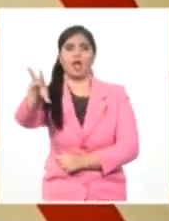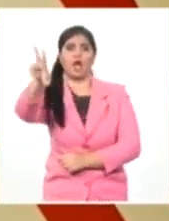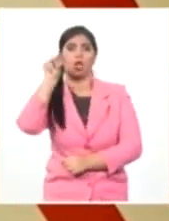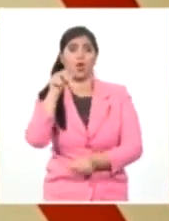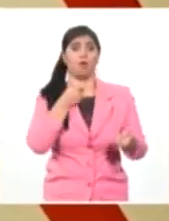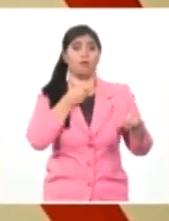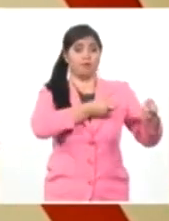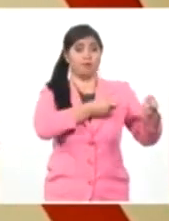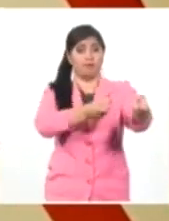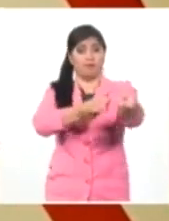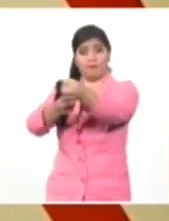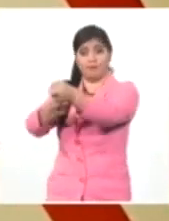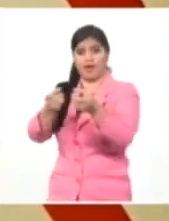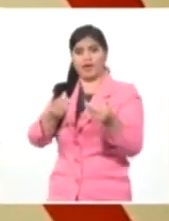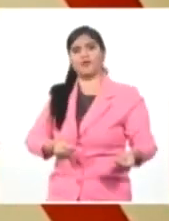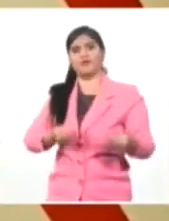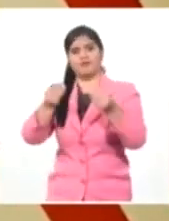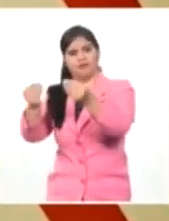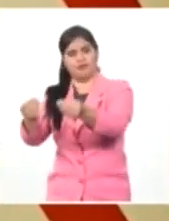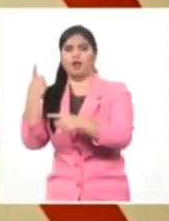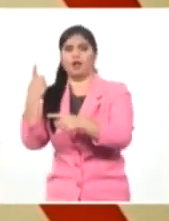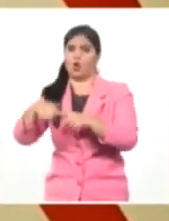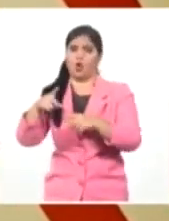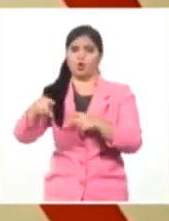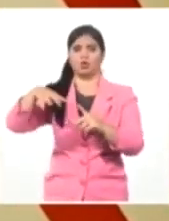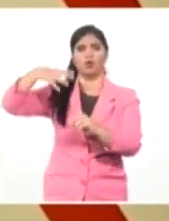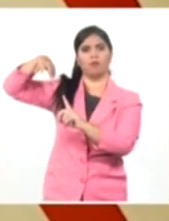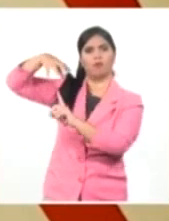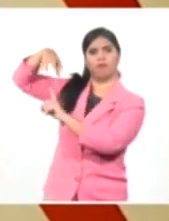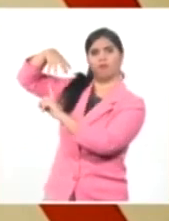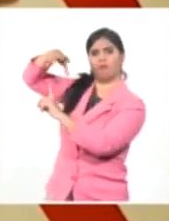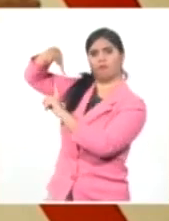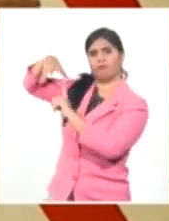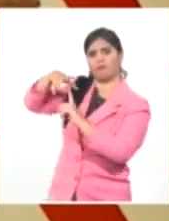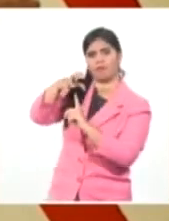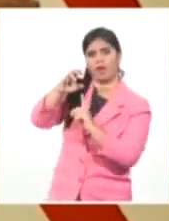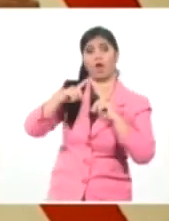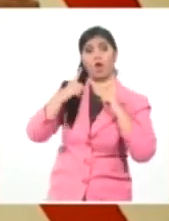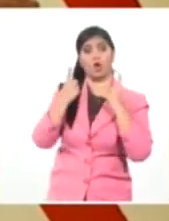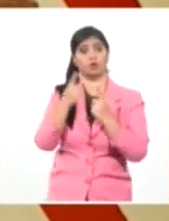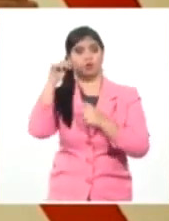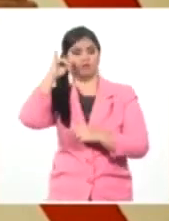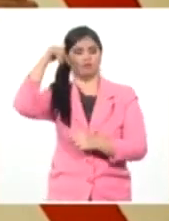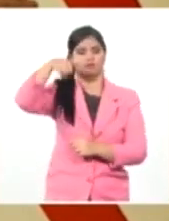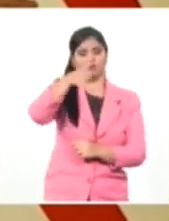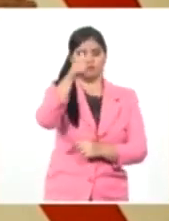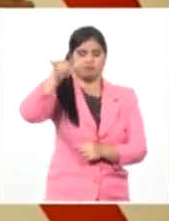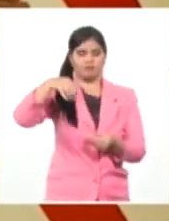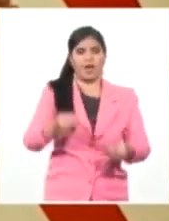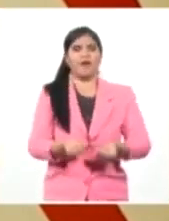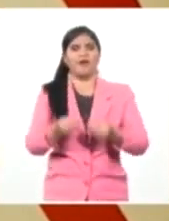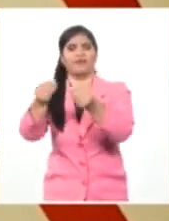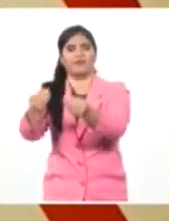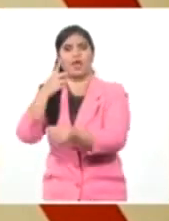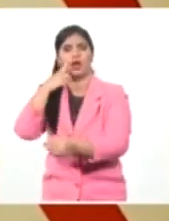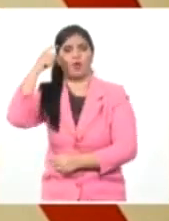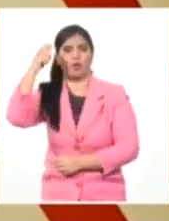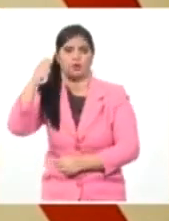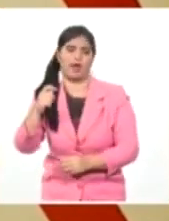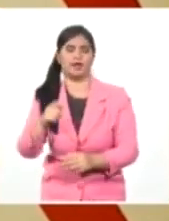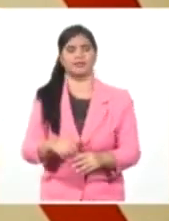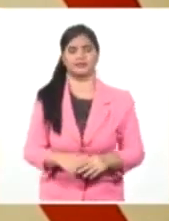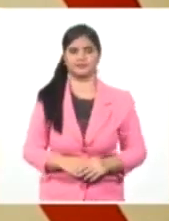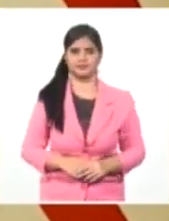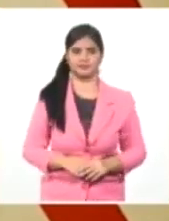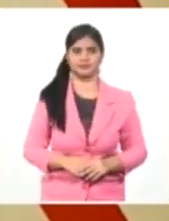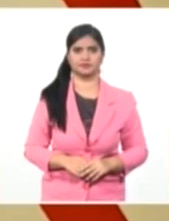esenciales, especialmente munición de artillería, sistemas antitanque y radares de vigilancia aérea. Todavía nada de aviones de combate.